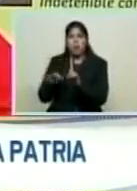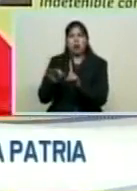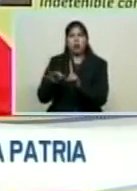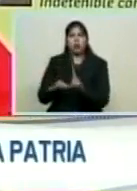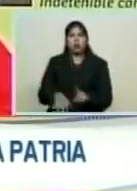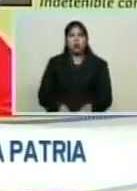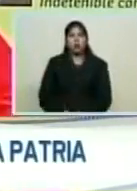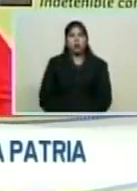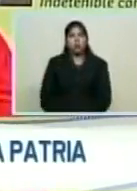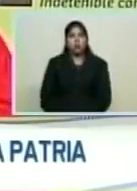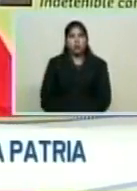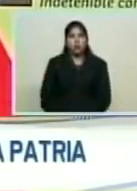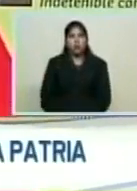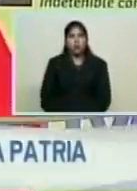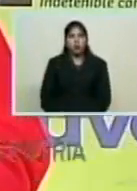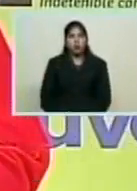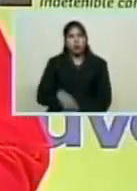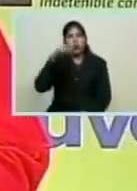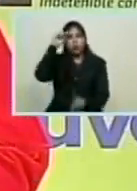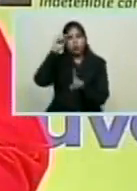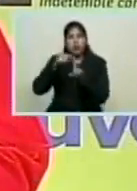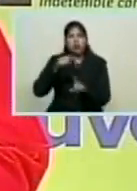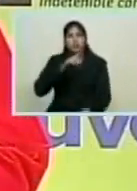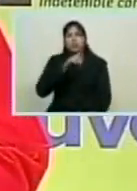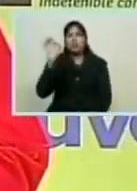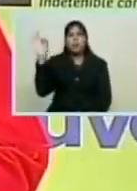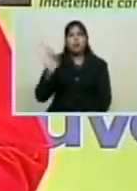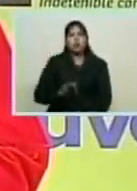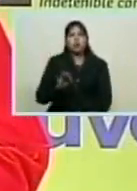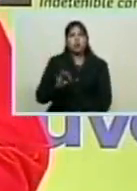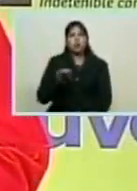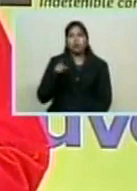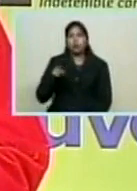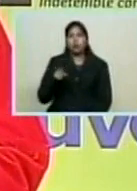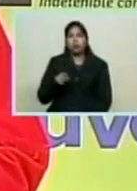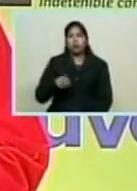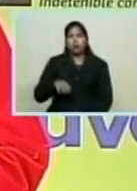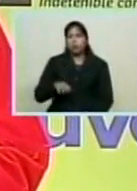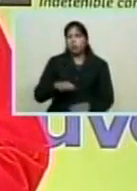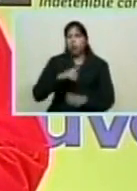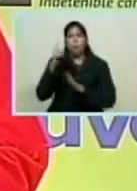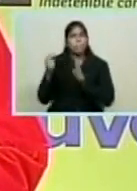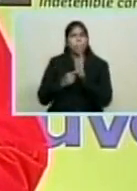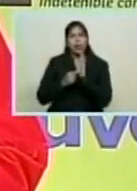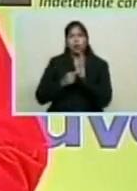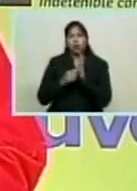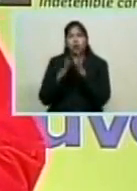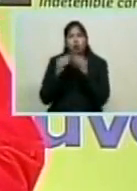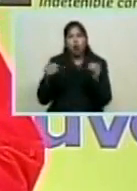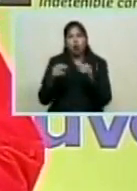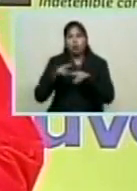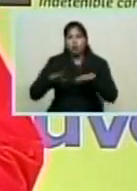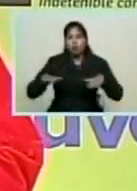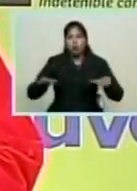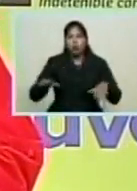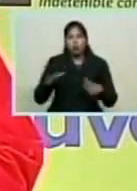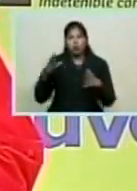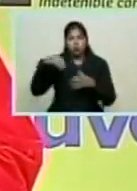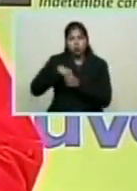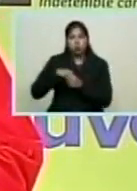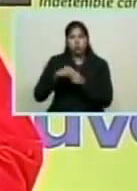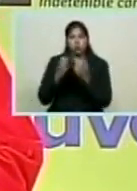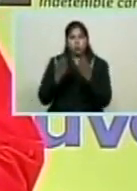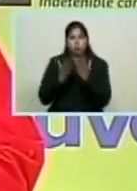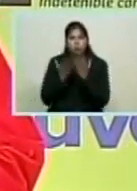humanístico, ir a la meta del 100% de matrícula. Para eso necesitamos incorporar